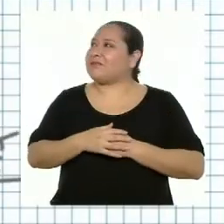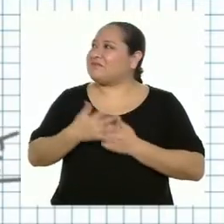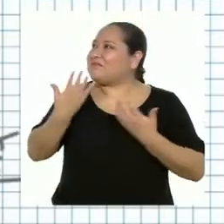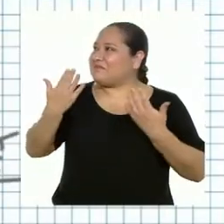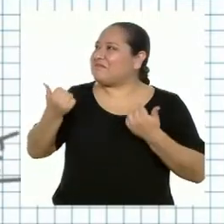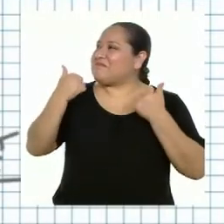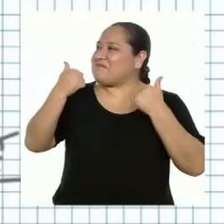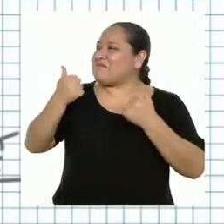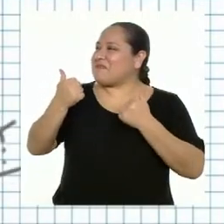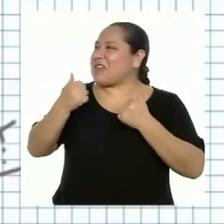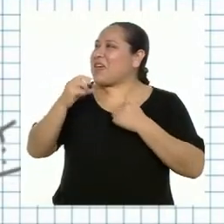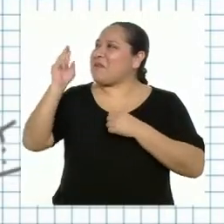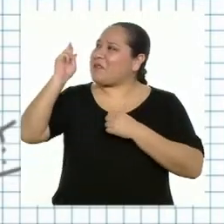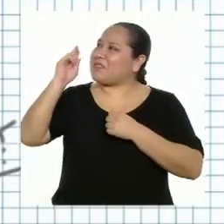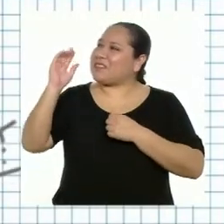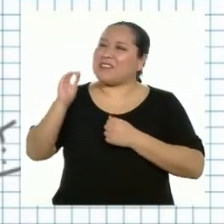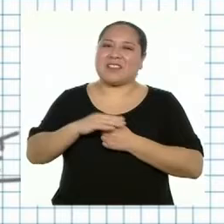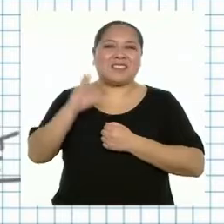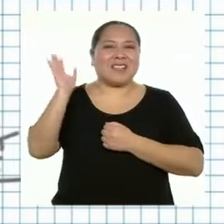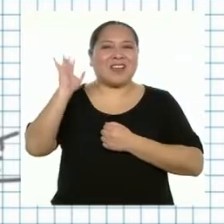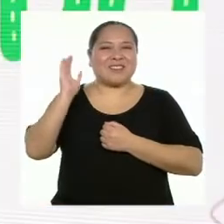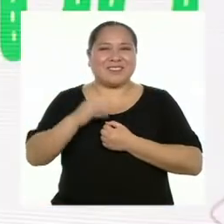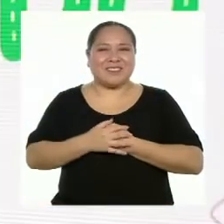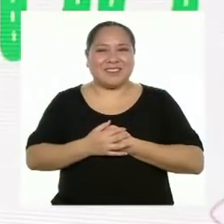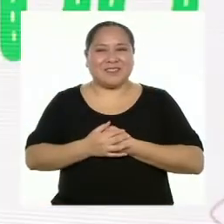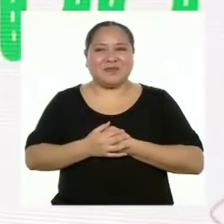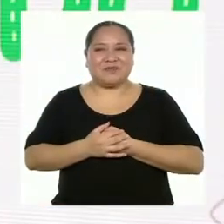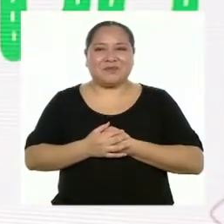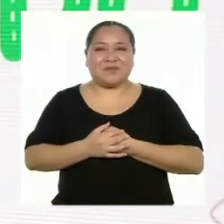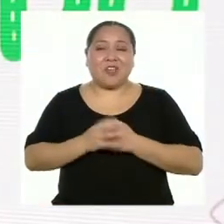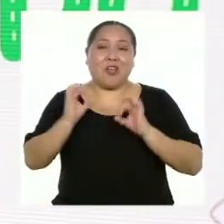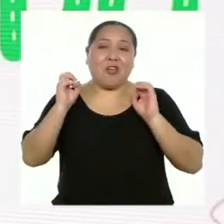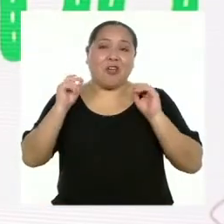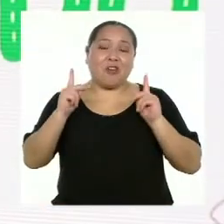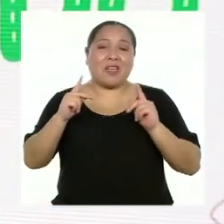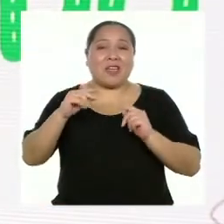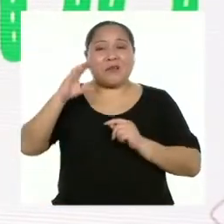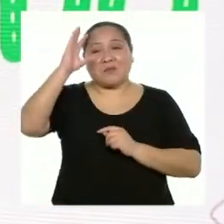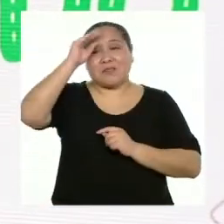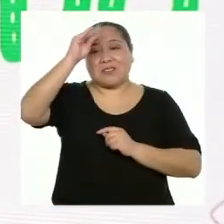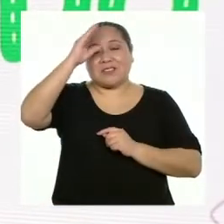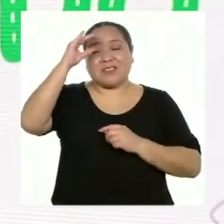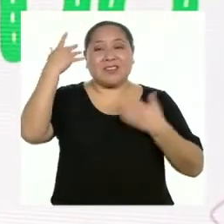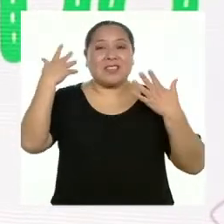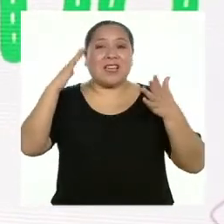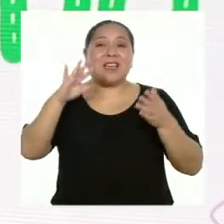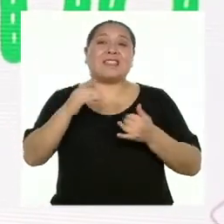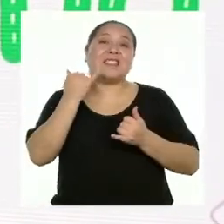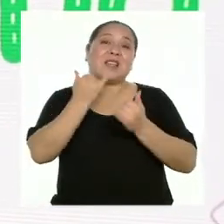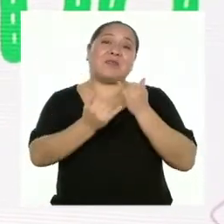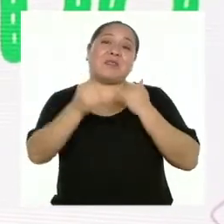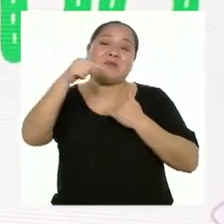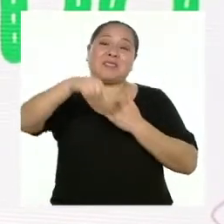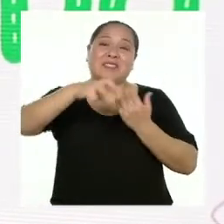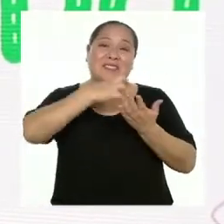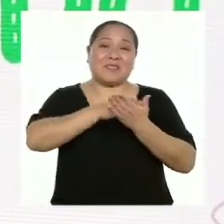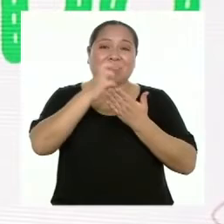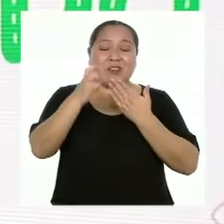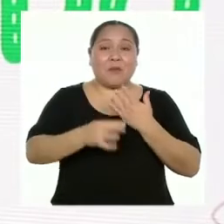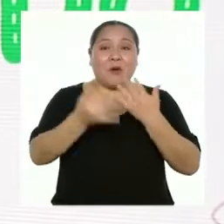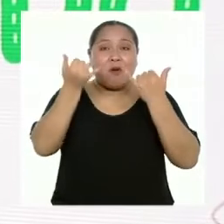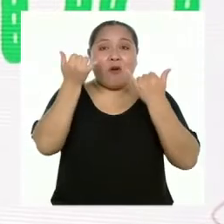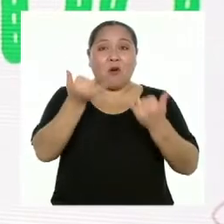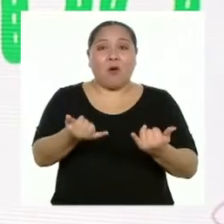Provecho, profesora Angélica. ¡Chao! Bueno, chicos y chicas, hemos llegado al final de nuestro programa y